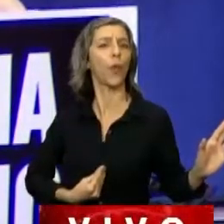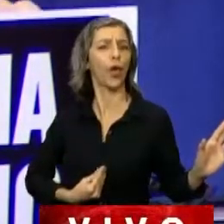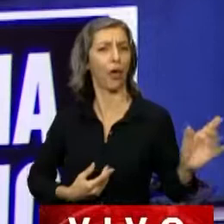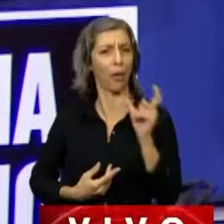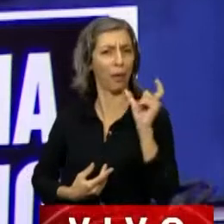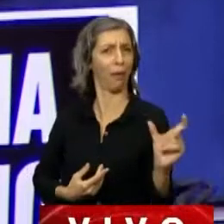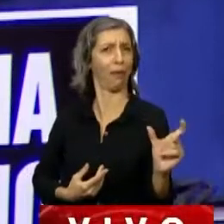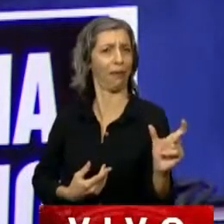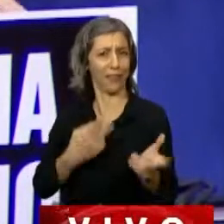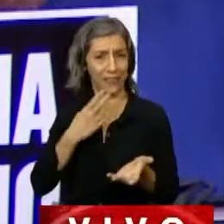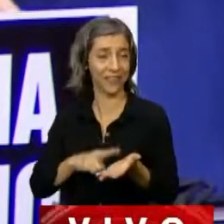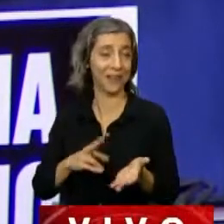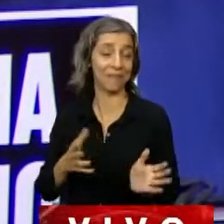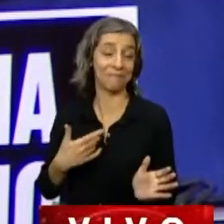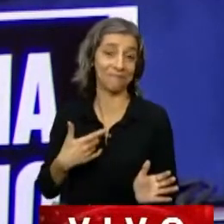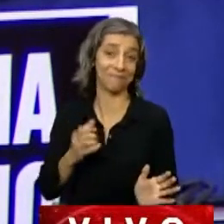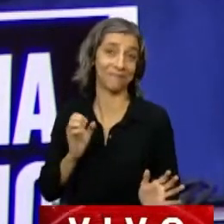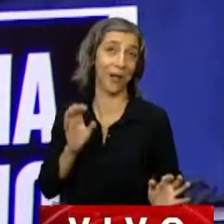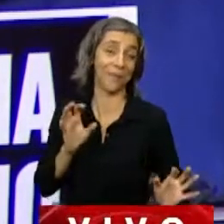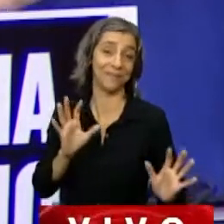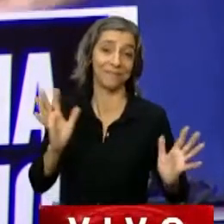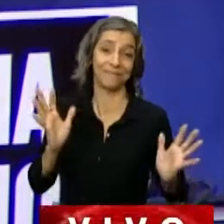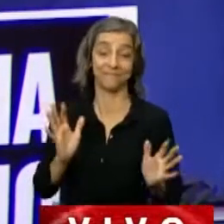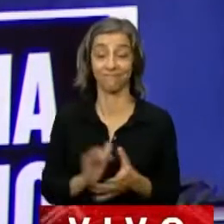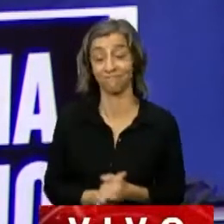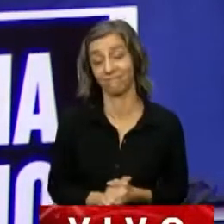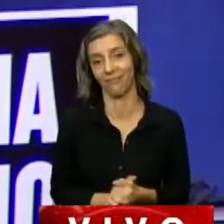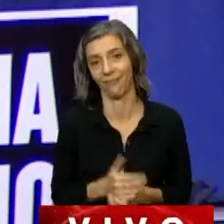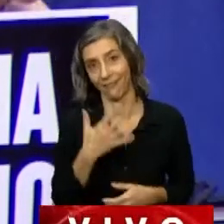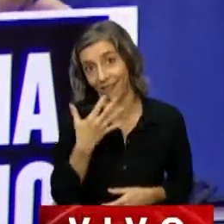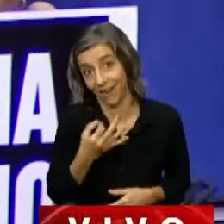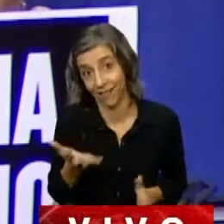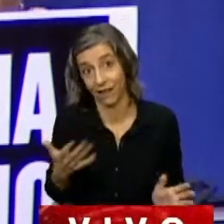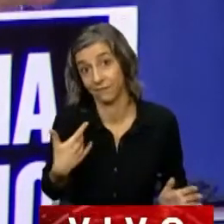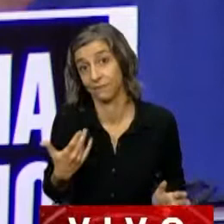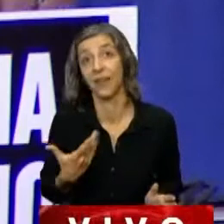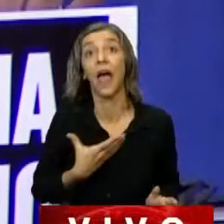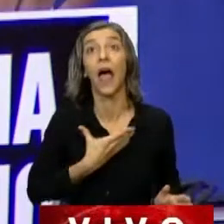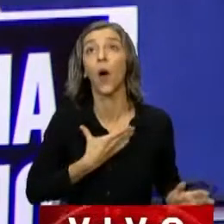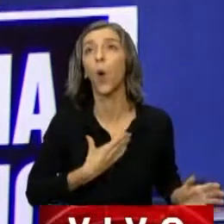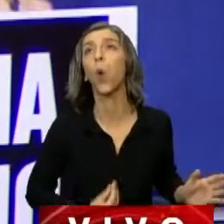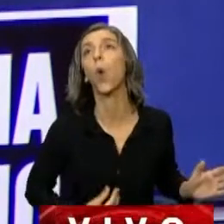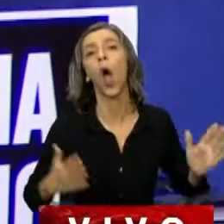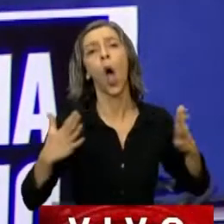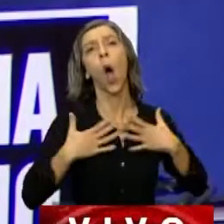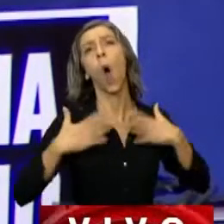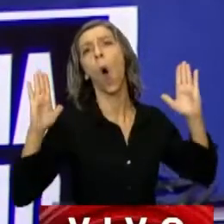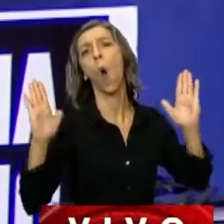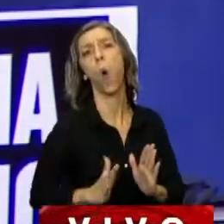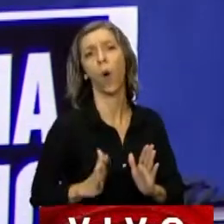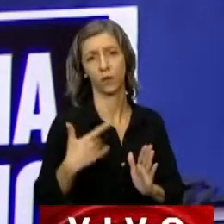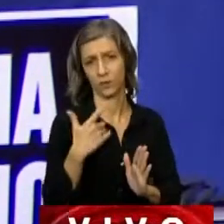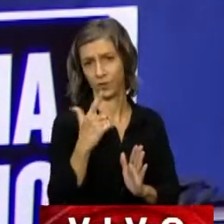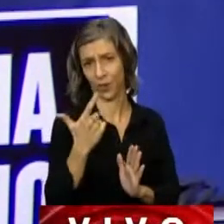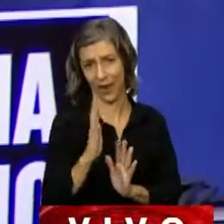Porque es una situación que está haciendo agua por todos lados. Alivio fiscal, realmente un nombre que le